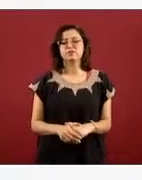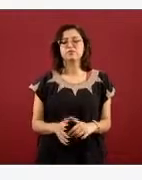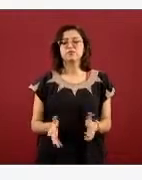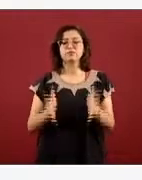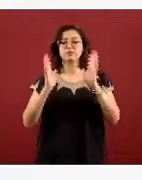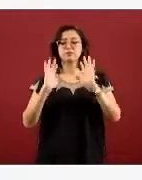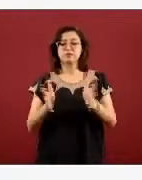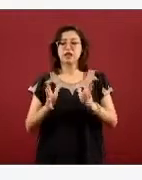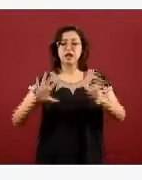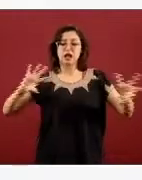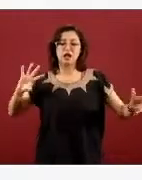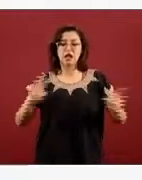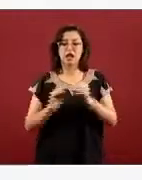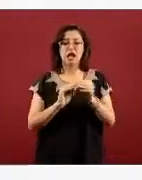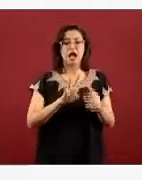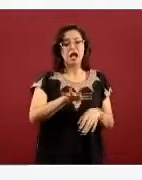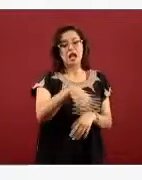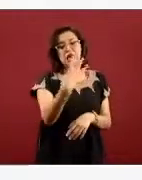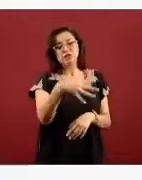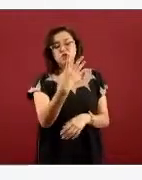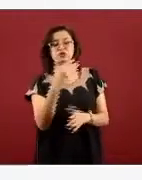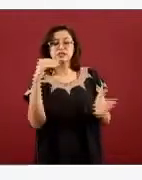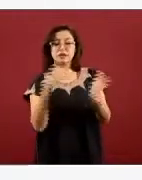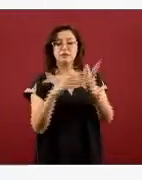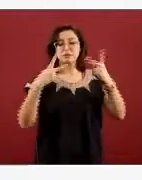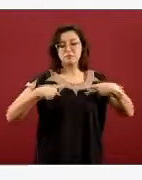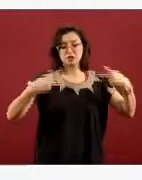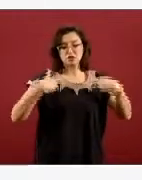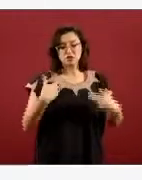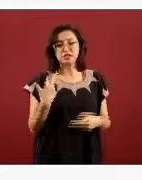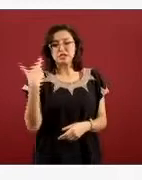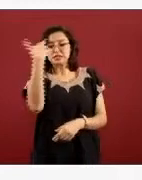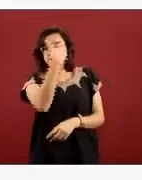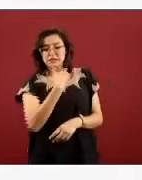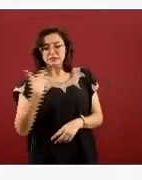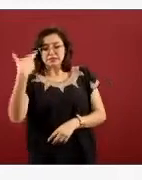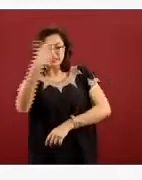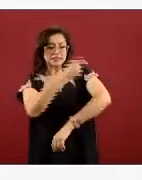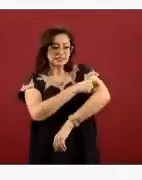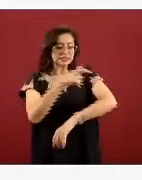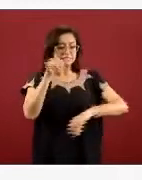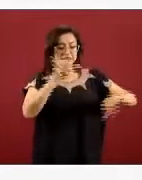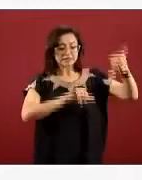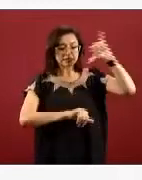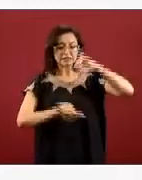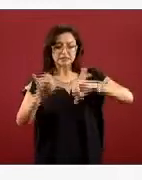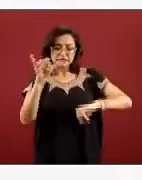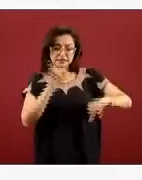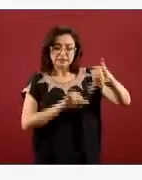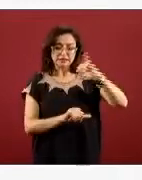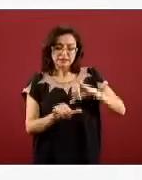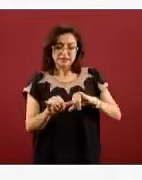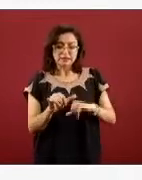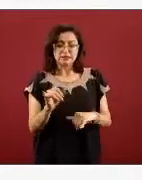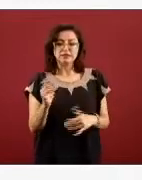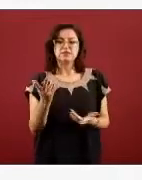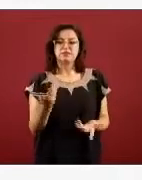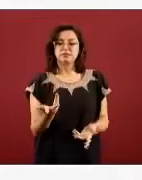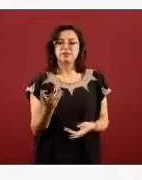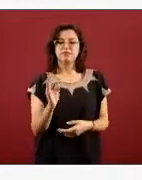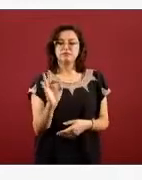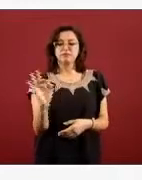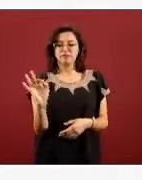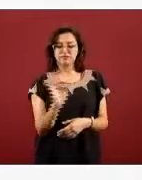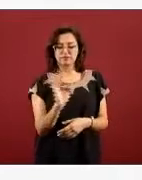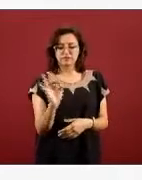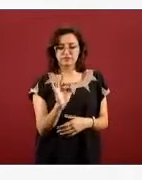ya 14.000 las personas que han sido o están siendo estudiadas como casos de